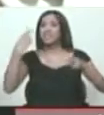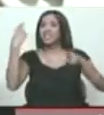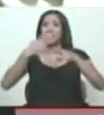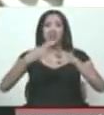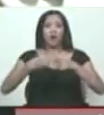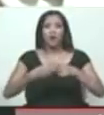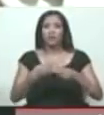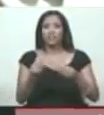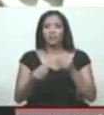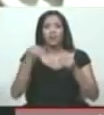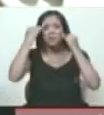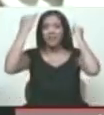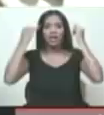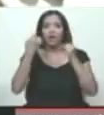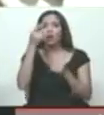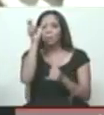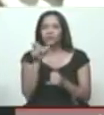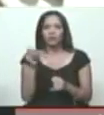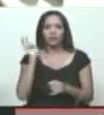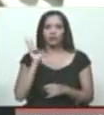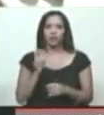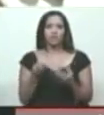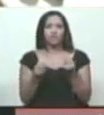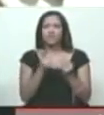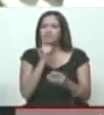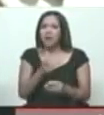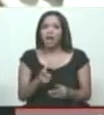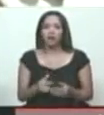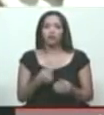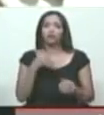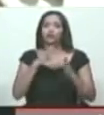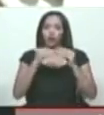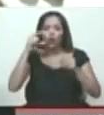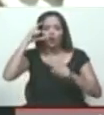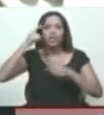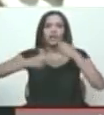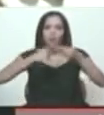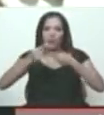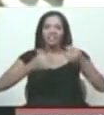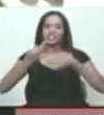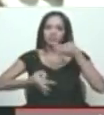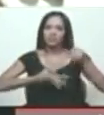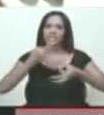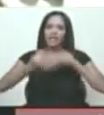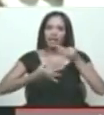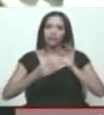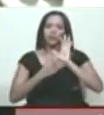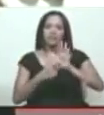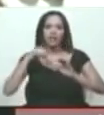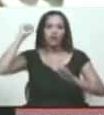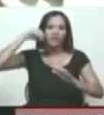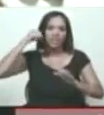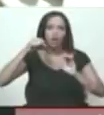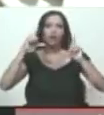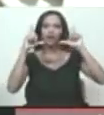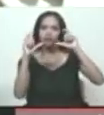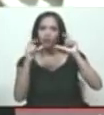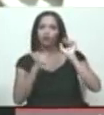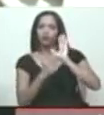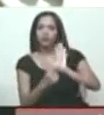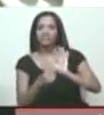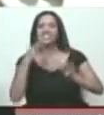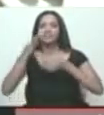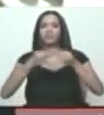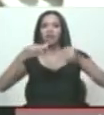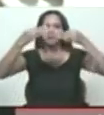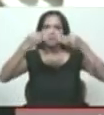ningún venezolano. Muy grave, todos los días yo voy a estar explicando. Y bueno, hay que mostrar los videos, las fotos, y explicar